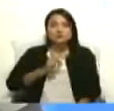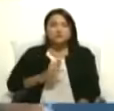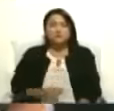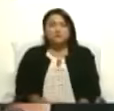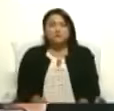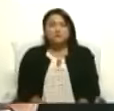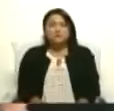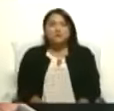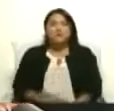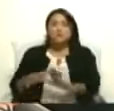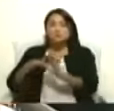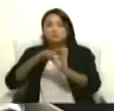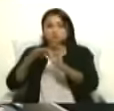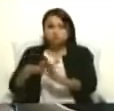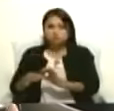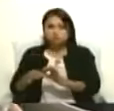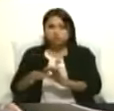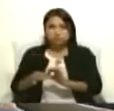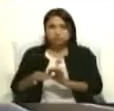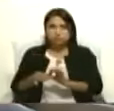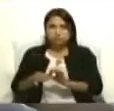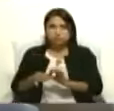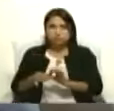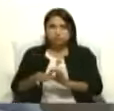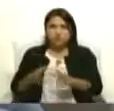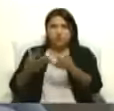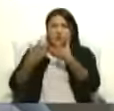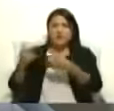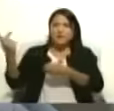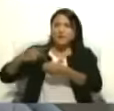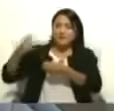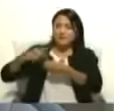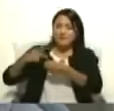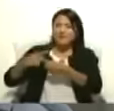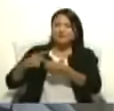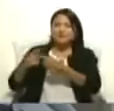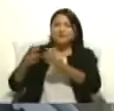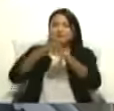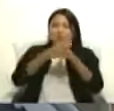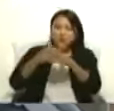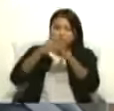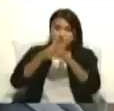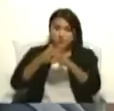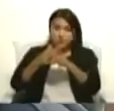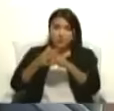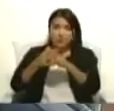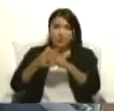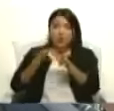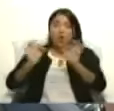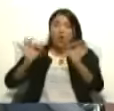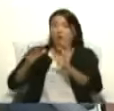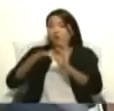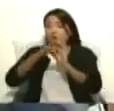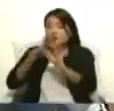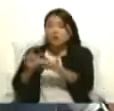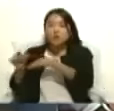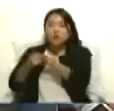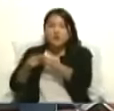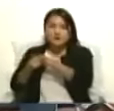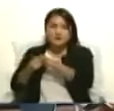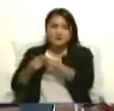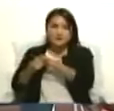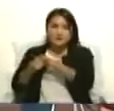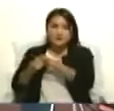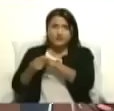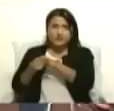la exon móvil a aliarse con el presidente y el vicepresidente de Guyana